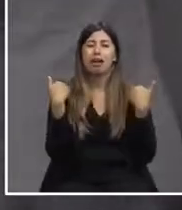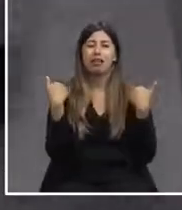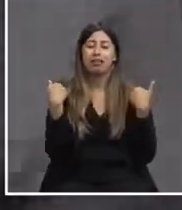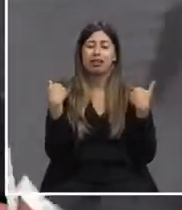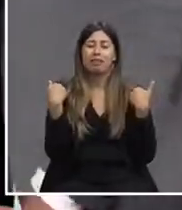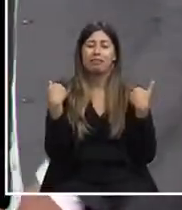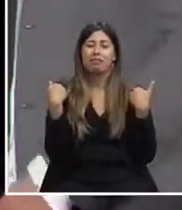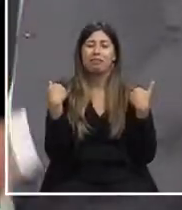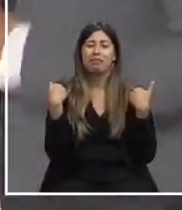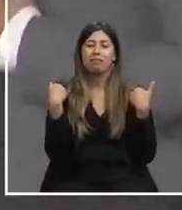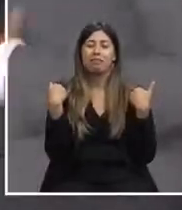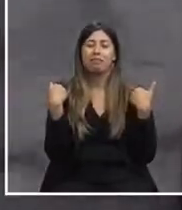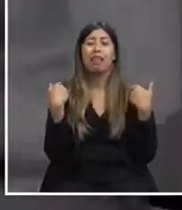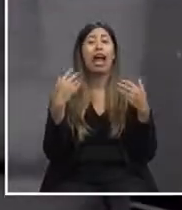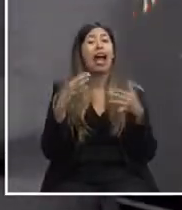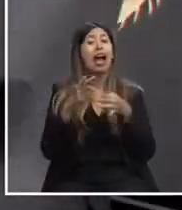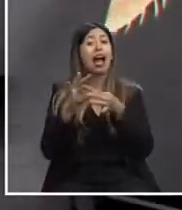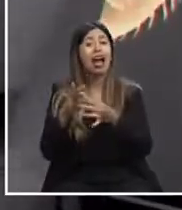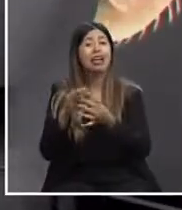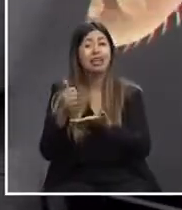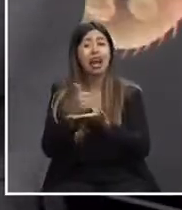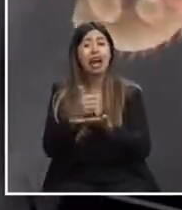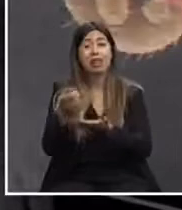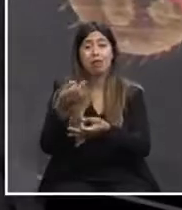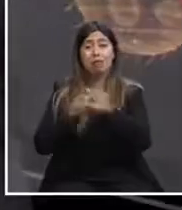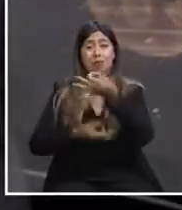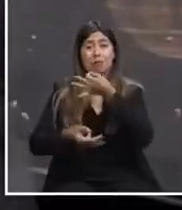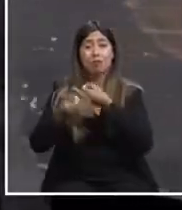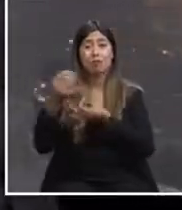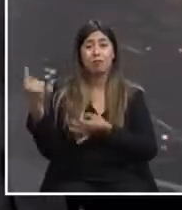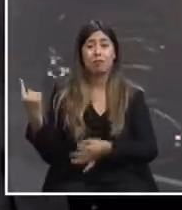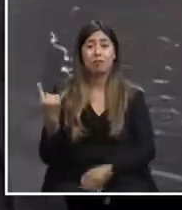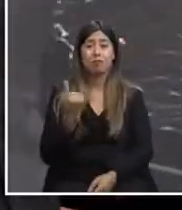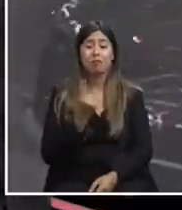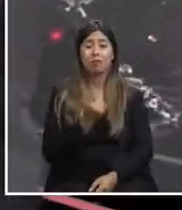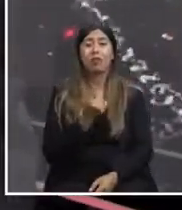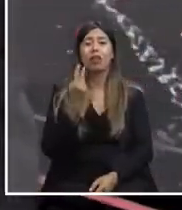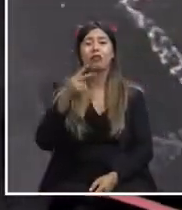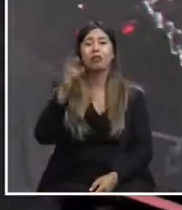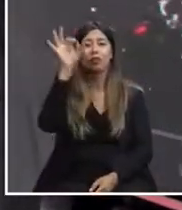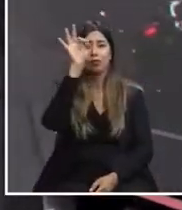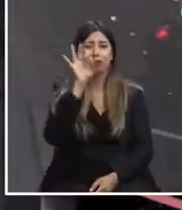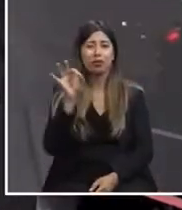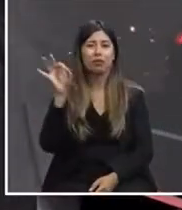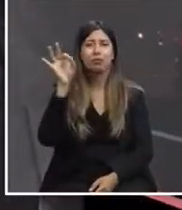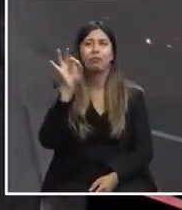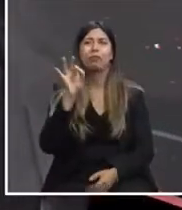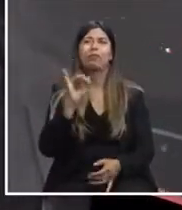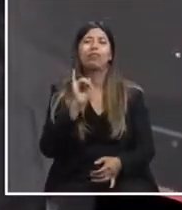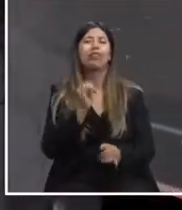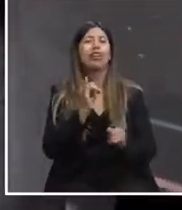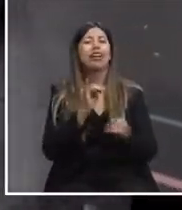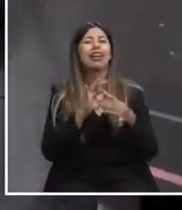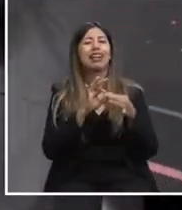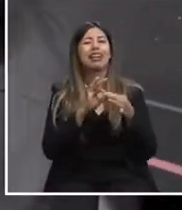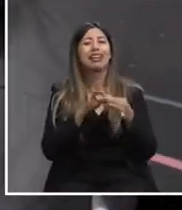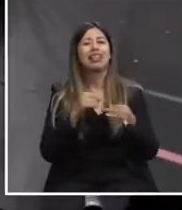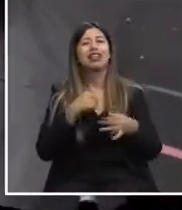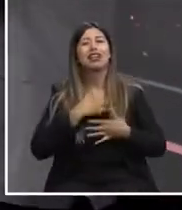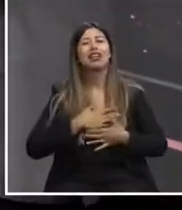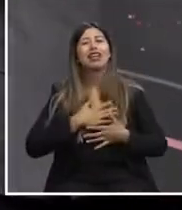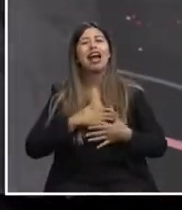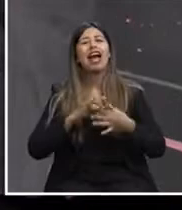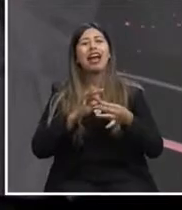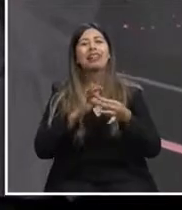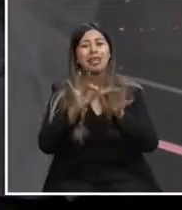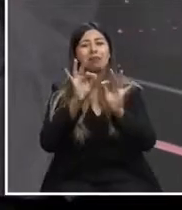muchas gracias por acompañarnos y a ver si puede compartir con nosotros su opinión. Sí, muchas gracias. Yo quiero agradecerle muy